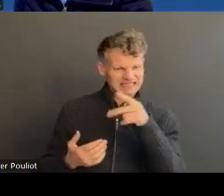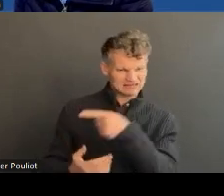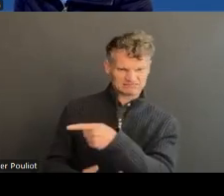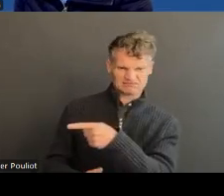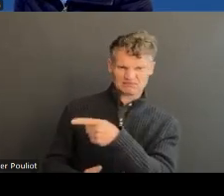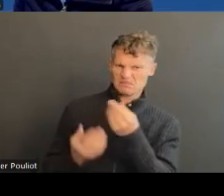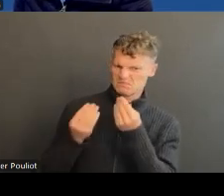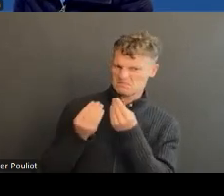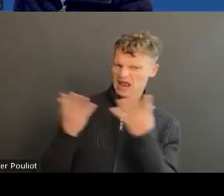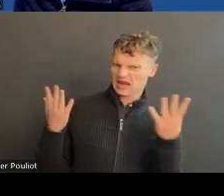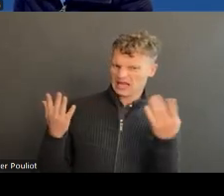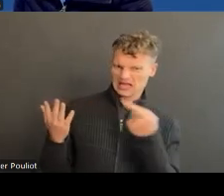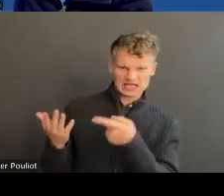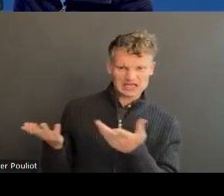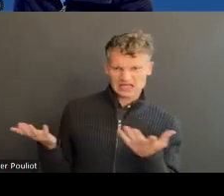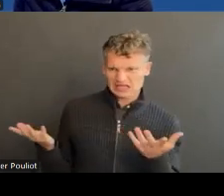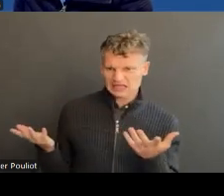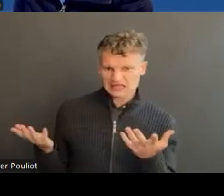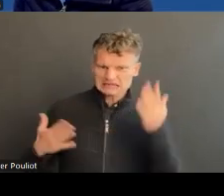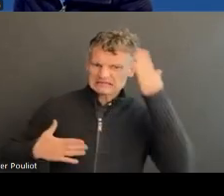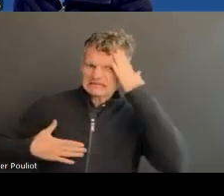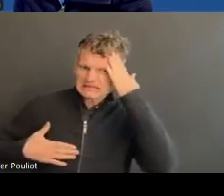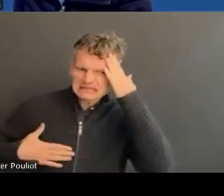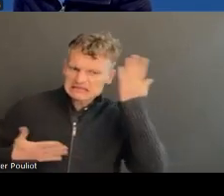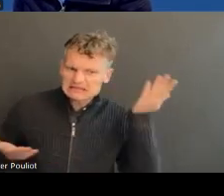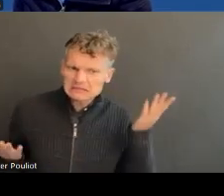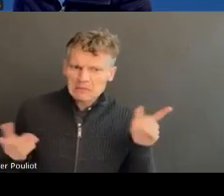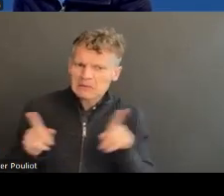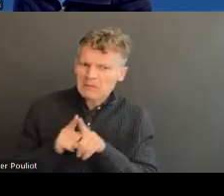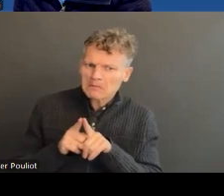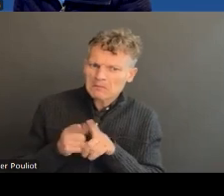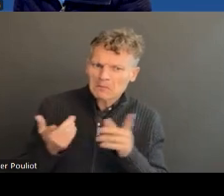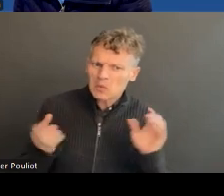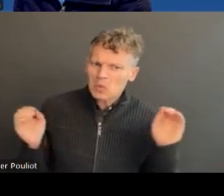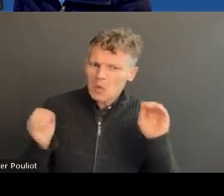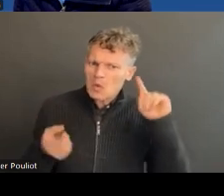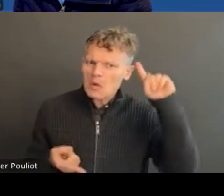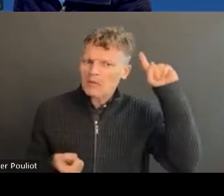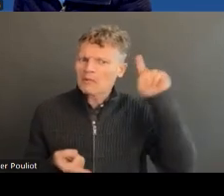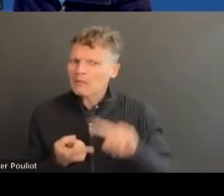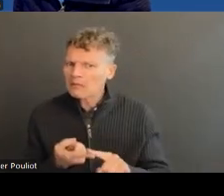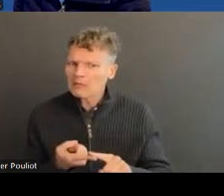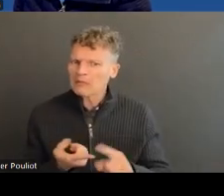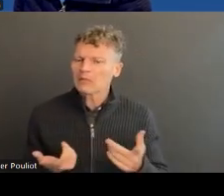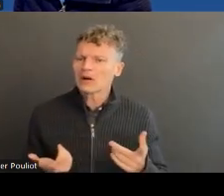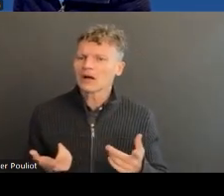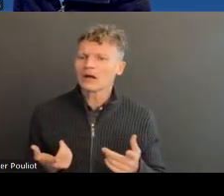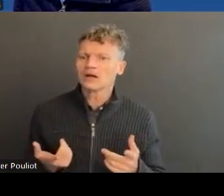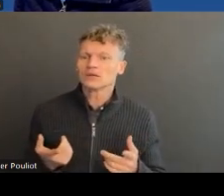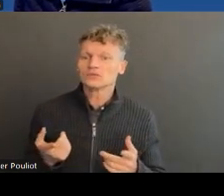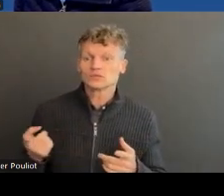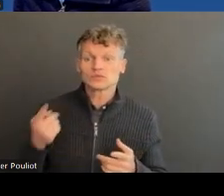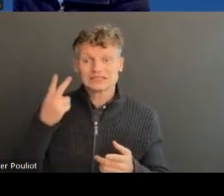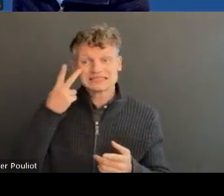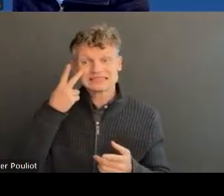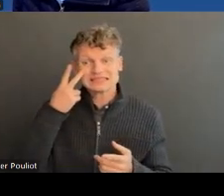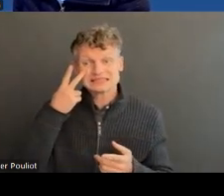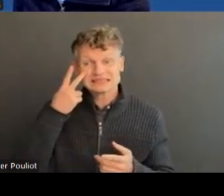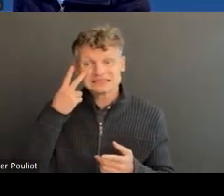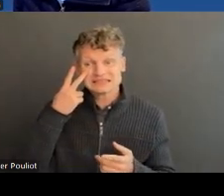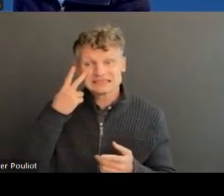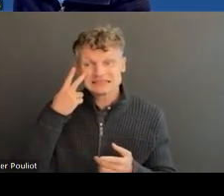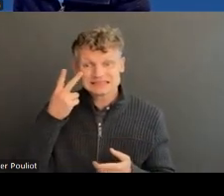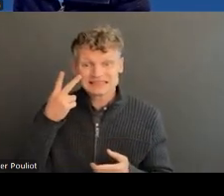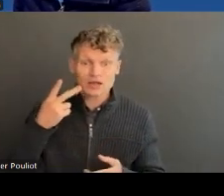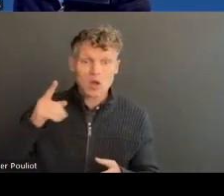a las infecciones desatendidas y que no que no cuentan